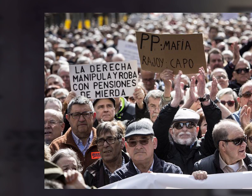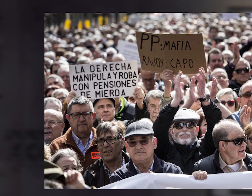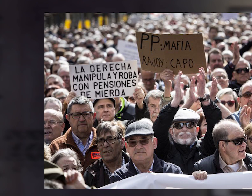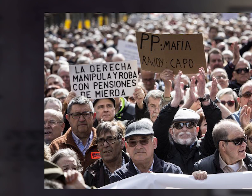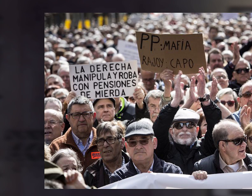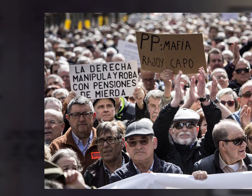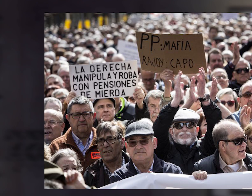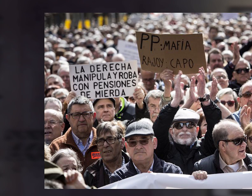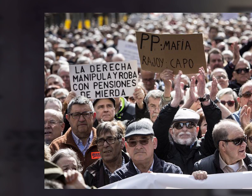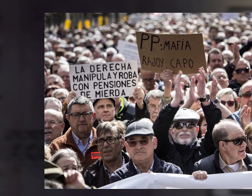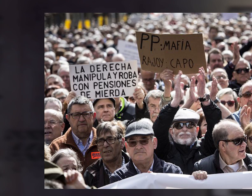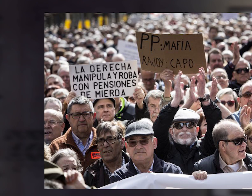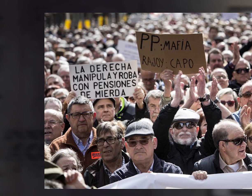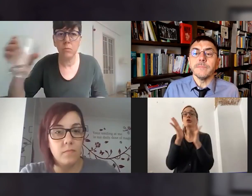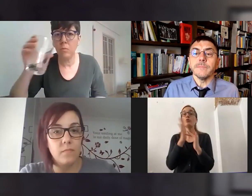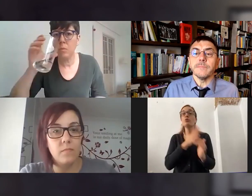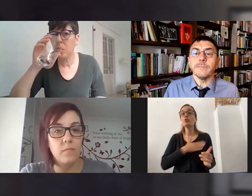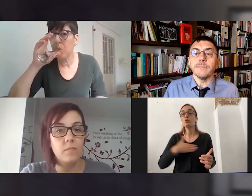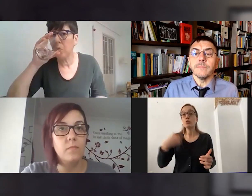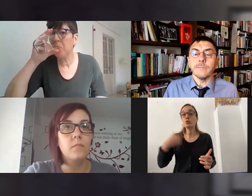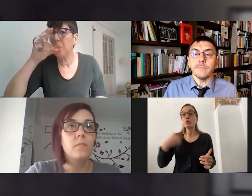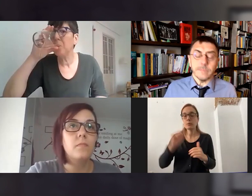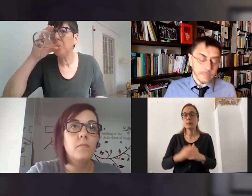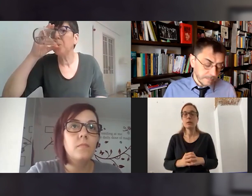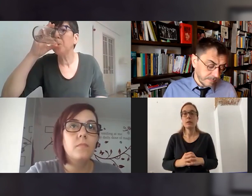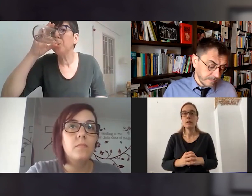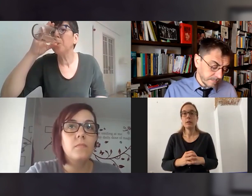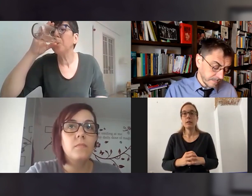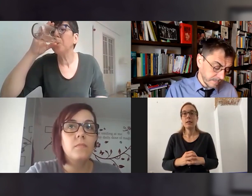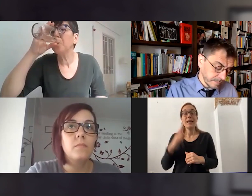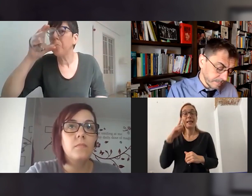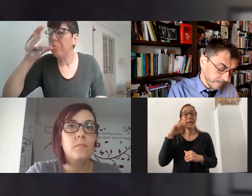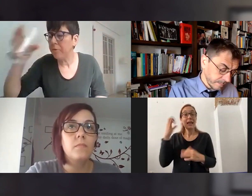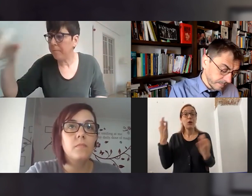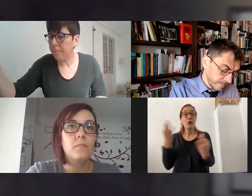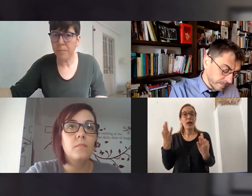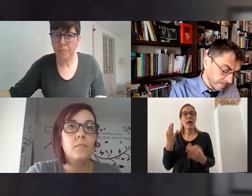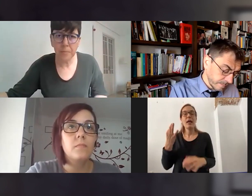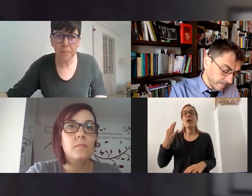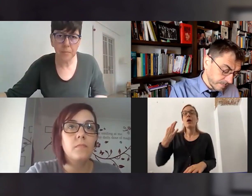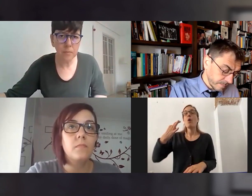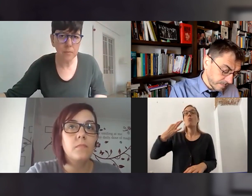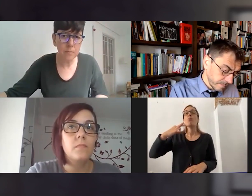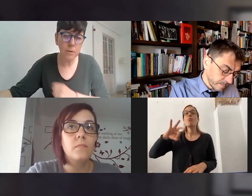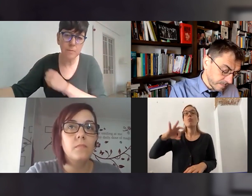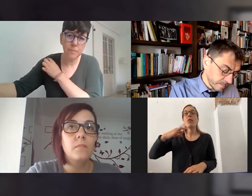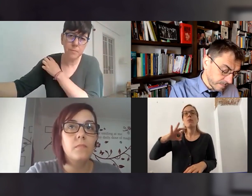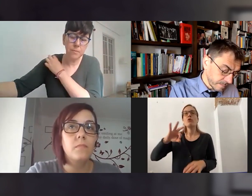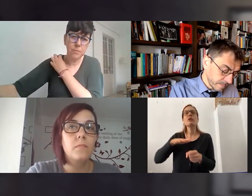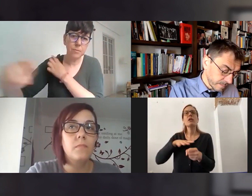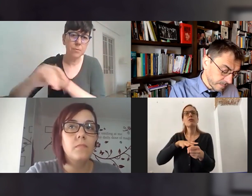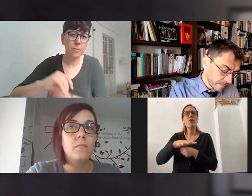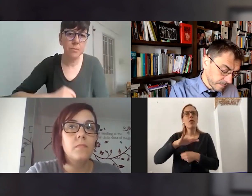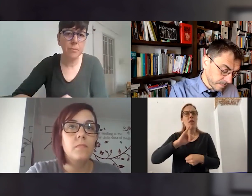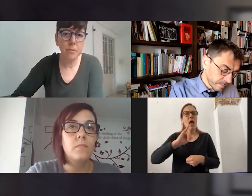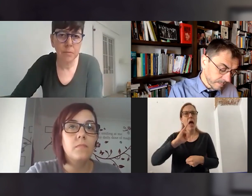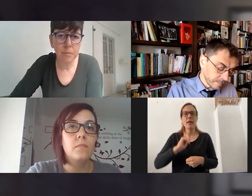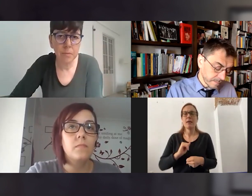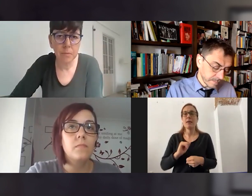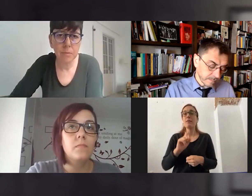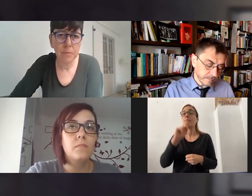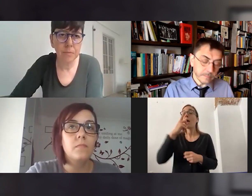Jesús, ¿querías comentar algo? Pues yo creo que Podemos tiene cierta influencia, sobre todo a nivel municipal, y es aquí donde tenemos que